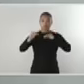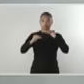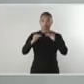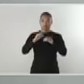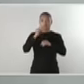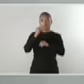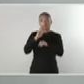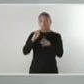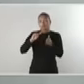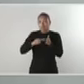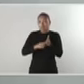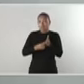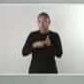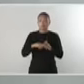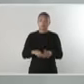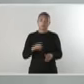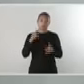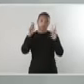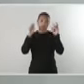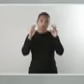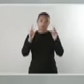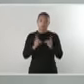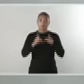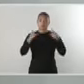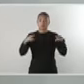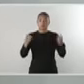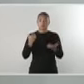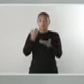iniciar ahora con el tema desarrollo económico